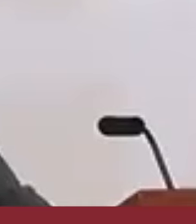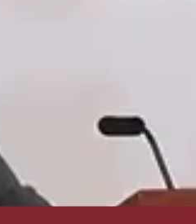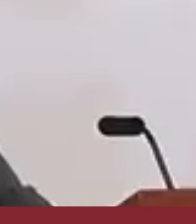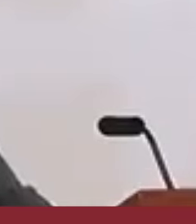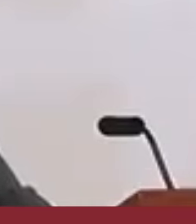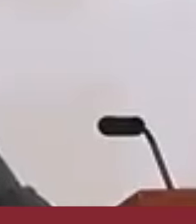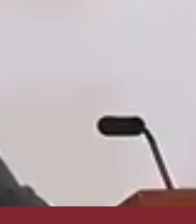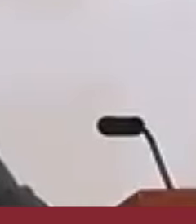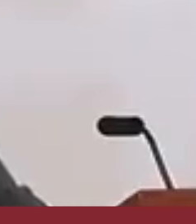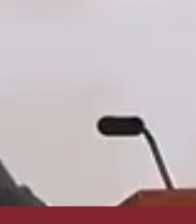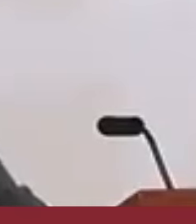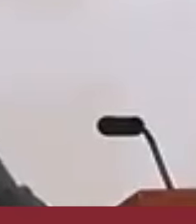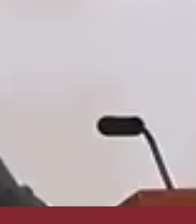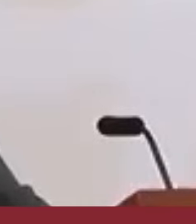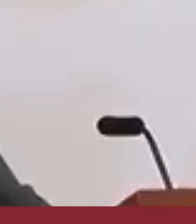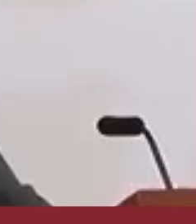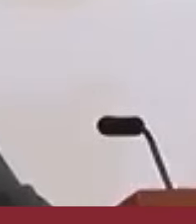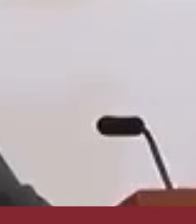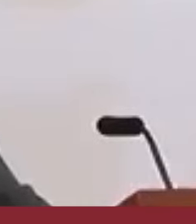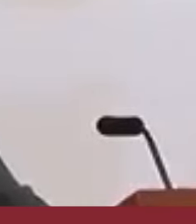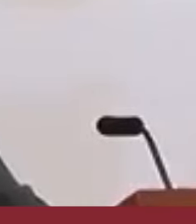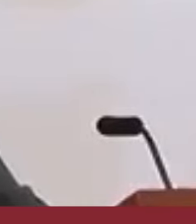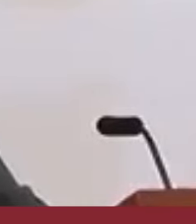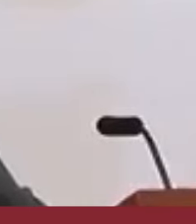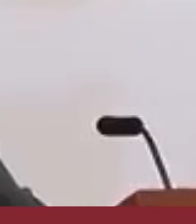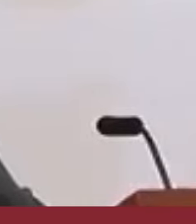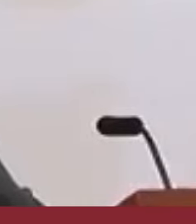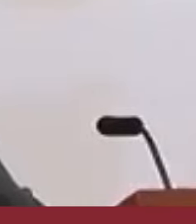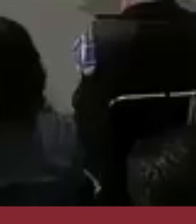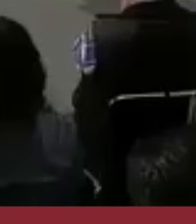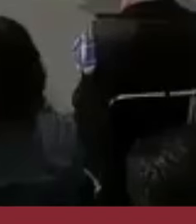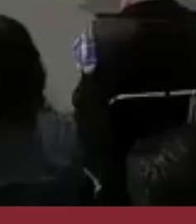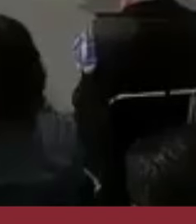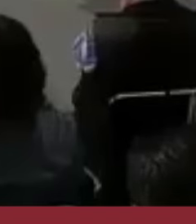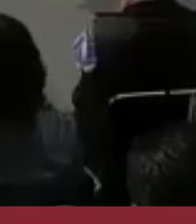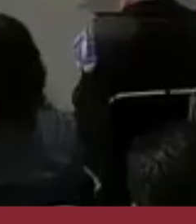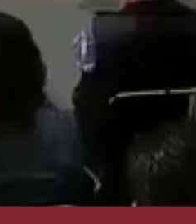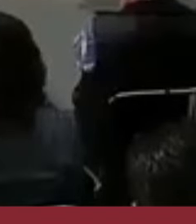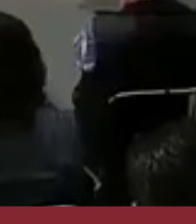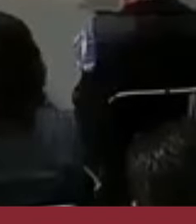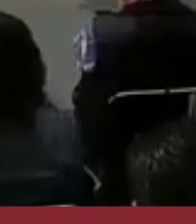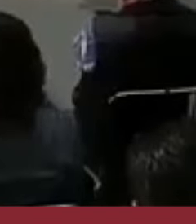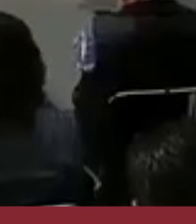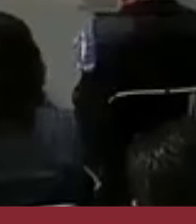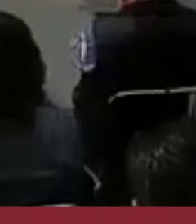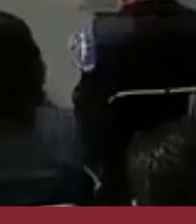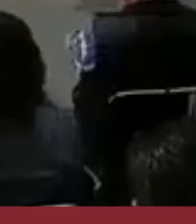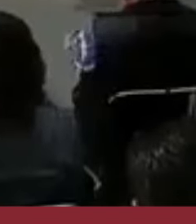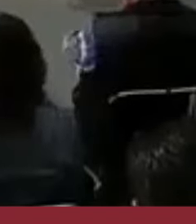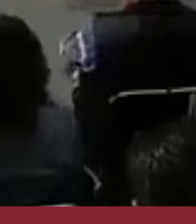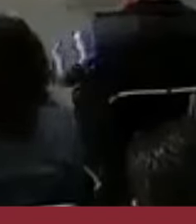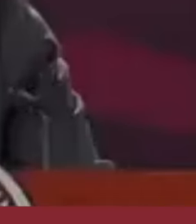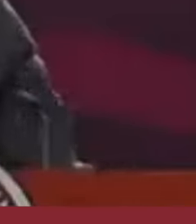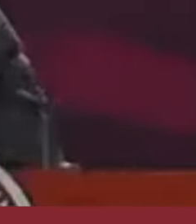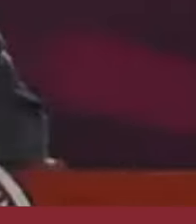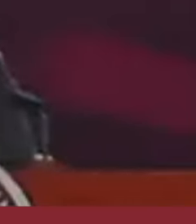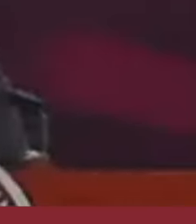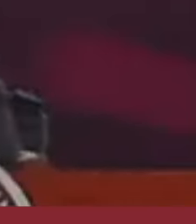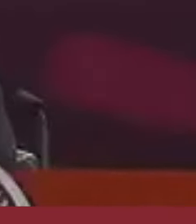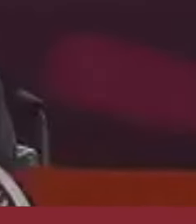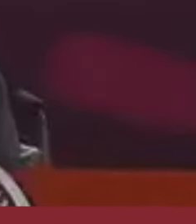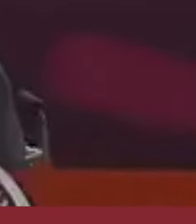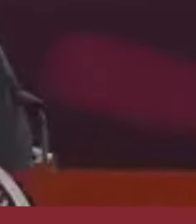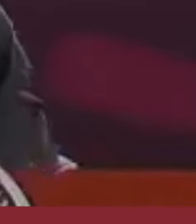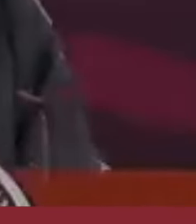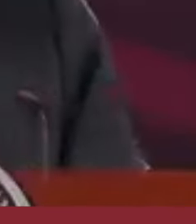presidente Andrés Manuel López Obrador esta reforma Podría tener un impacto significativo en el poder judicial por lo que es